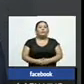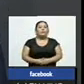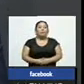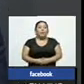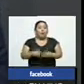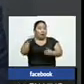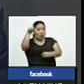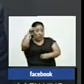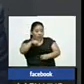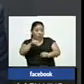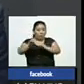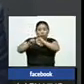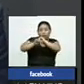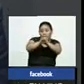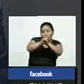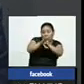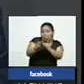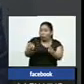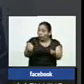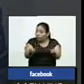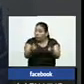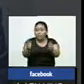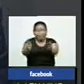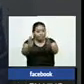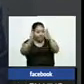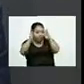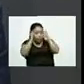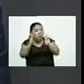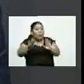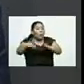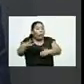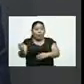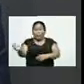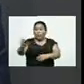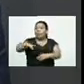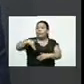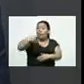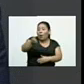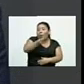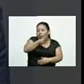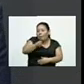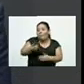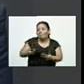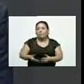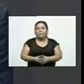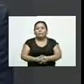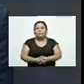Vamos a ir a una pausa comercial y le invitamos a usted a que siga con nosotros porque al regresar tenemos más noticias.